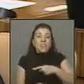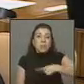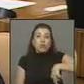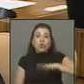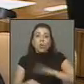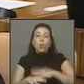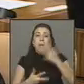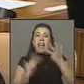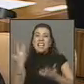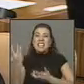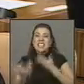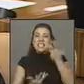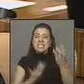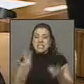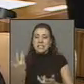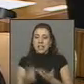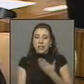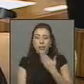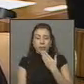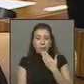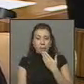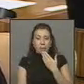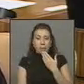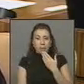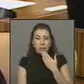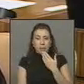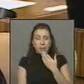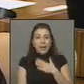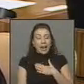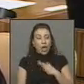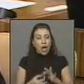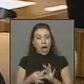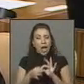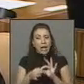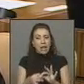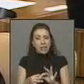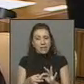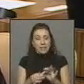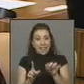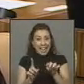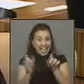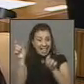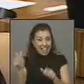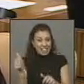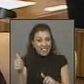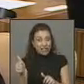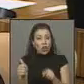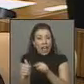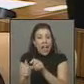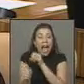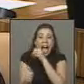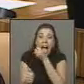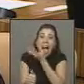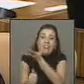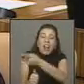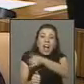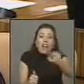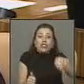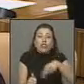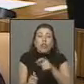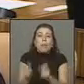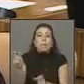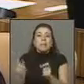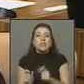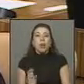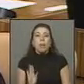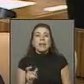incendios. Y además, agradecer a través suyo a todos quienes integran las brigadas